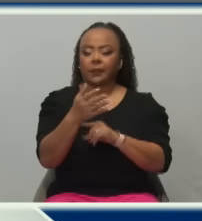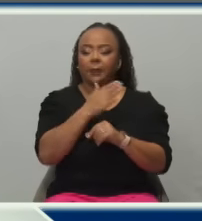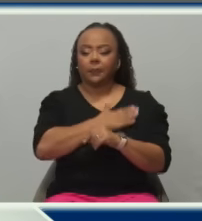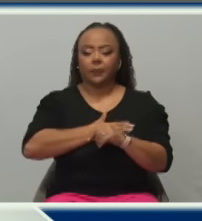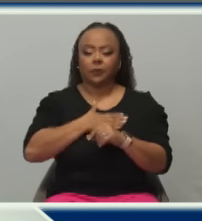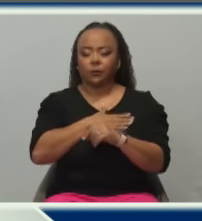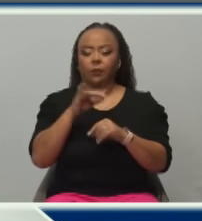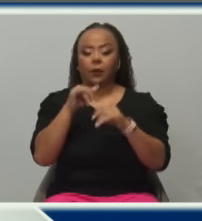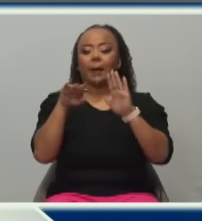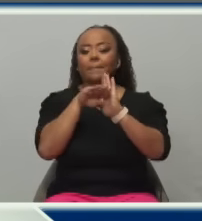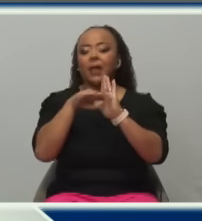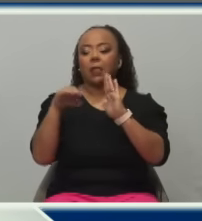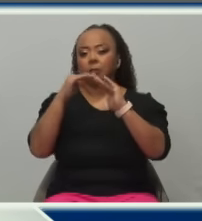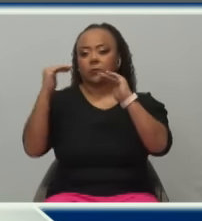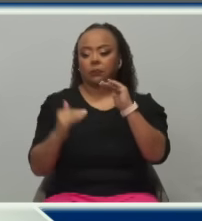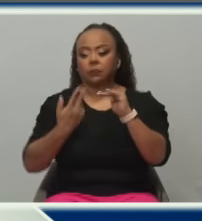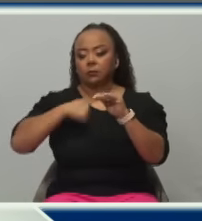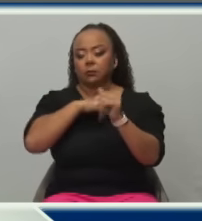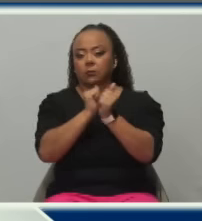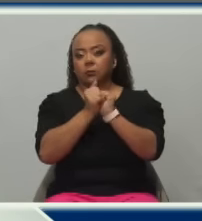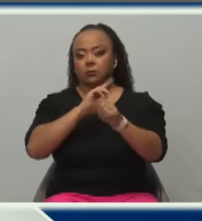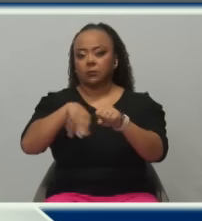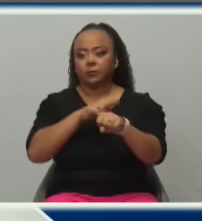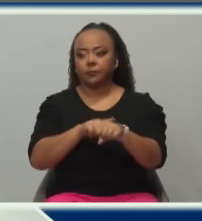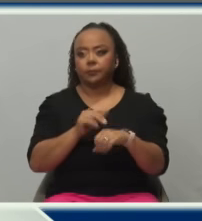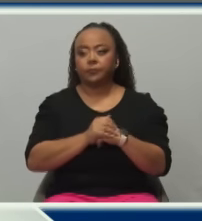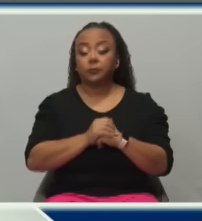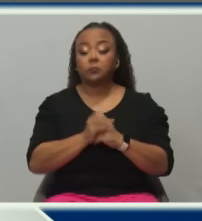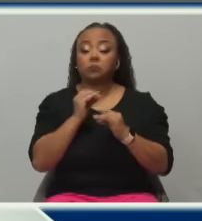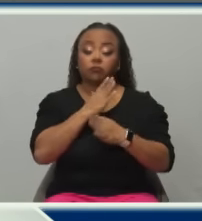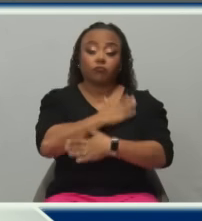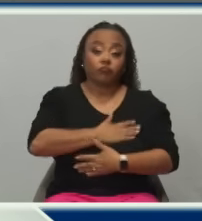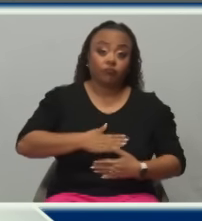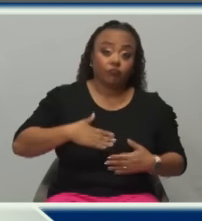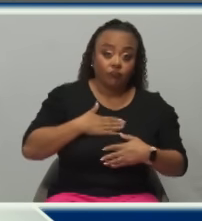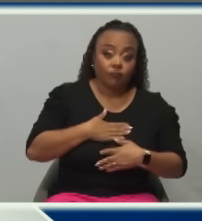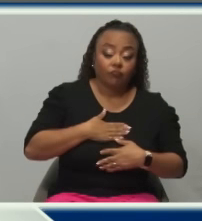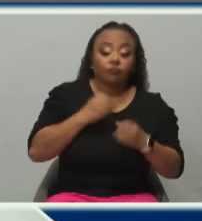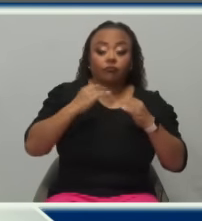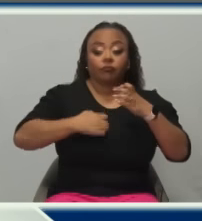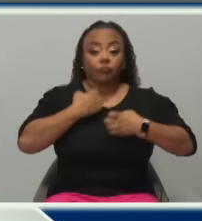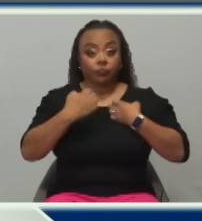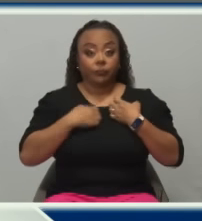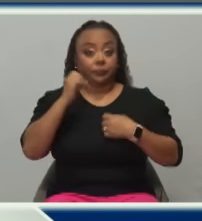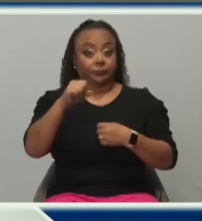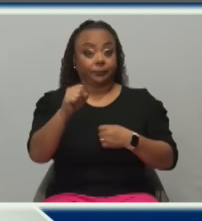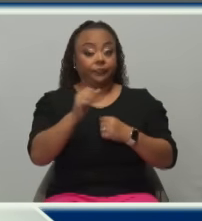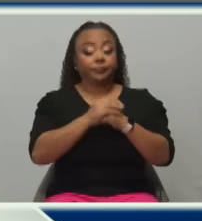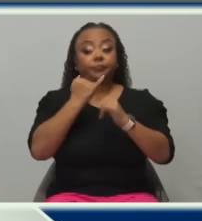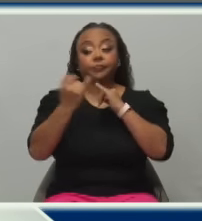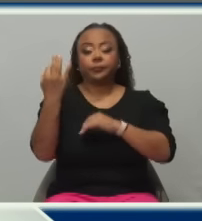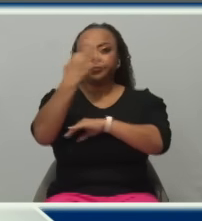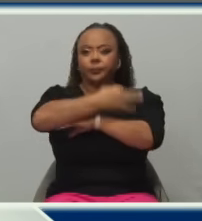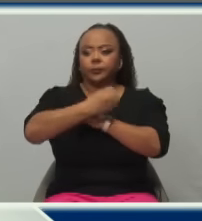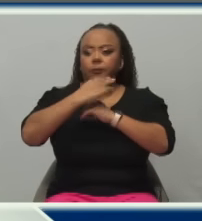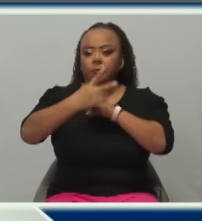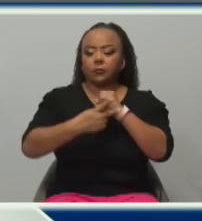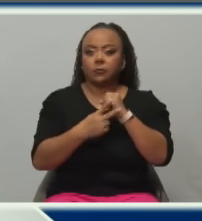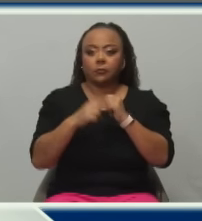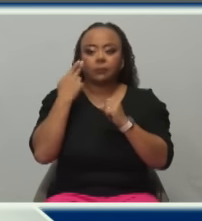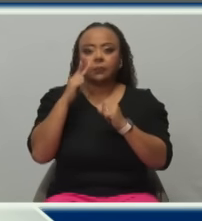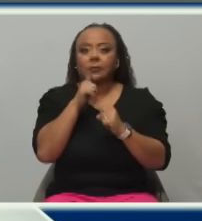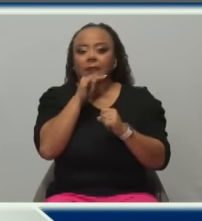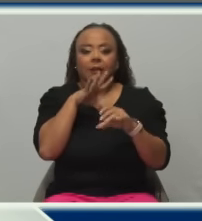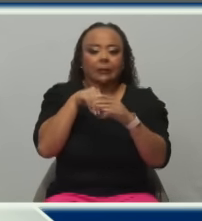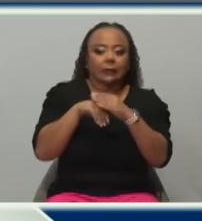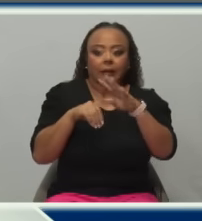verdad eh yo siempre lo he dicho nuestro campeonato nacional es muy entretenido es muy emocionante en las últimas jornadas muchas veces no sabemos quién